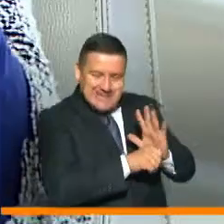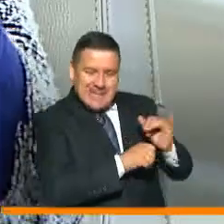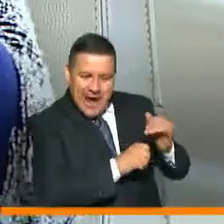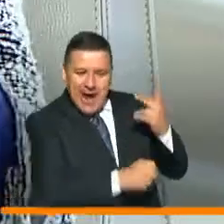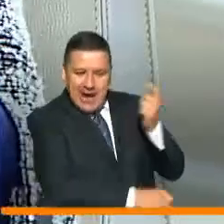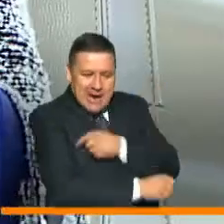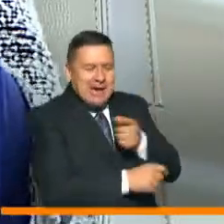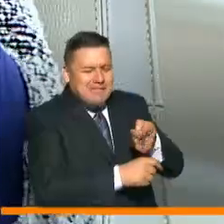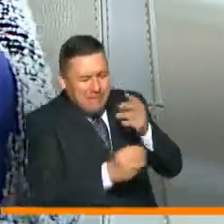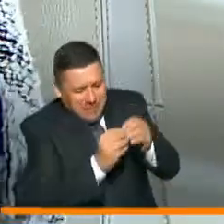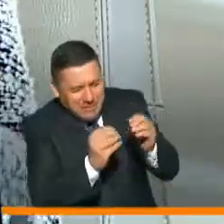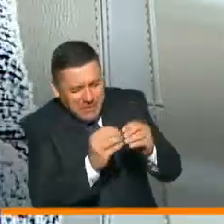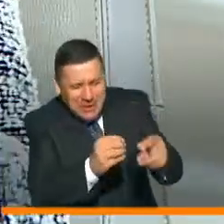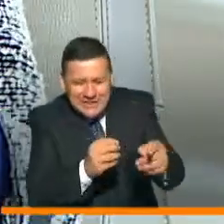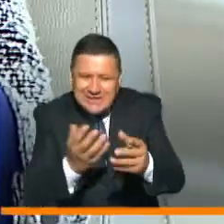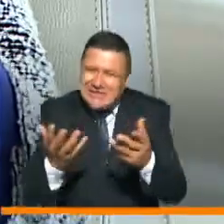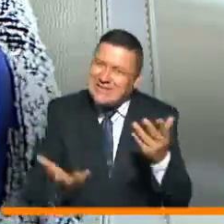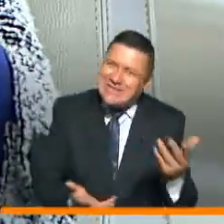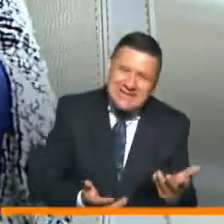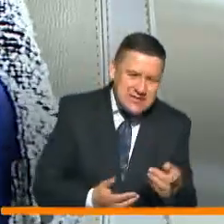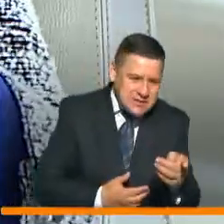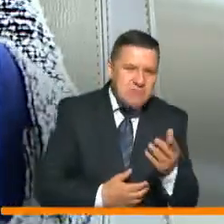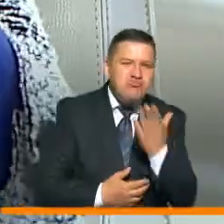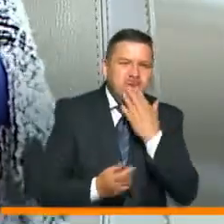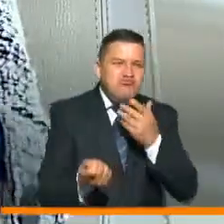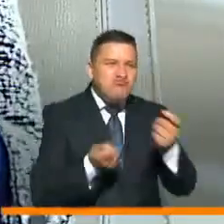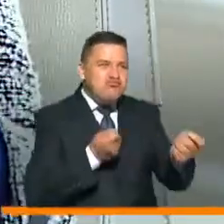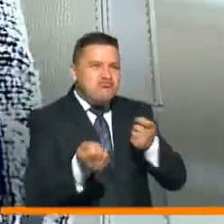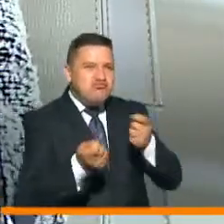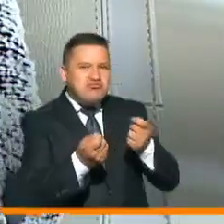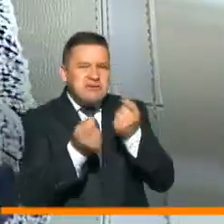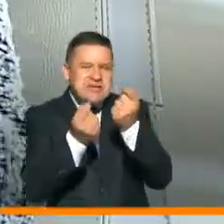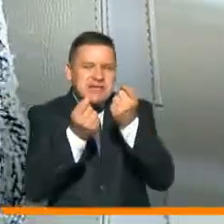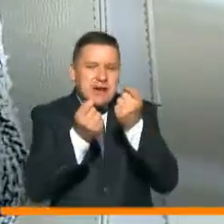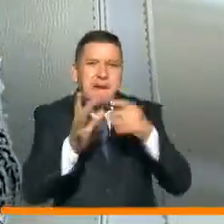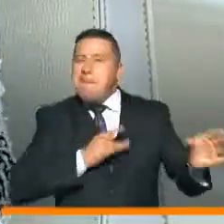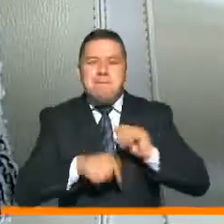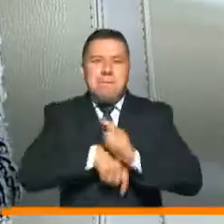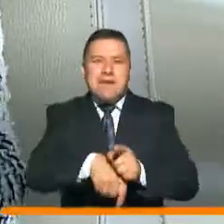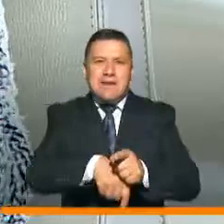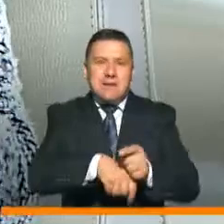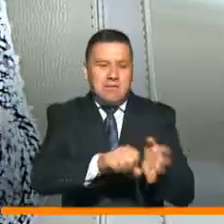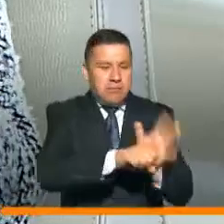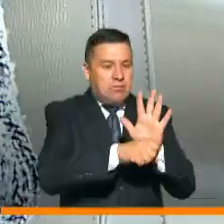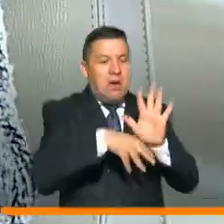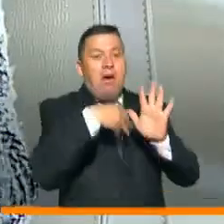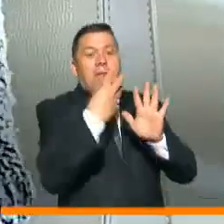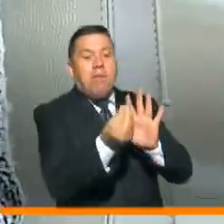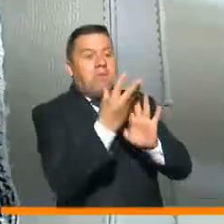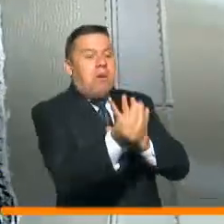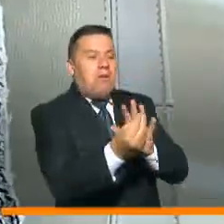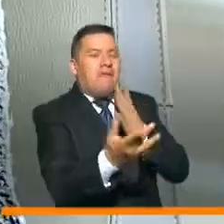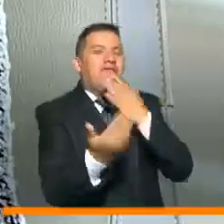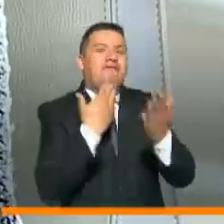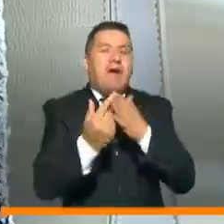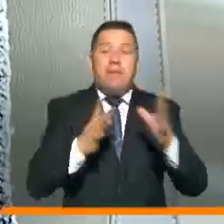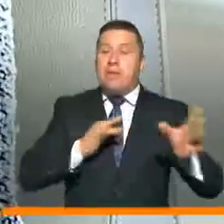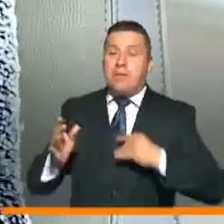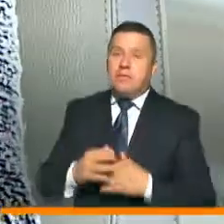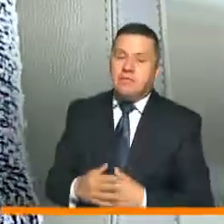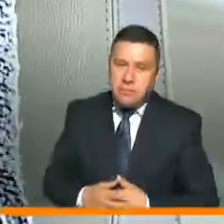linajes tienen mayor capacidad de contagio o un contagio más eficiente o es más fácil contagiarse con